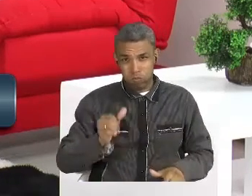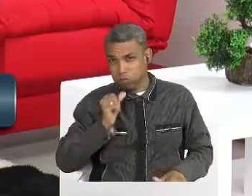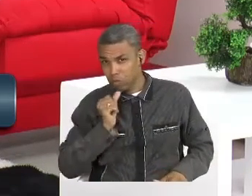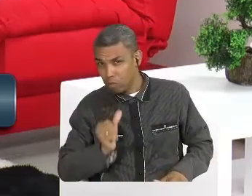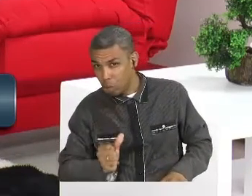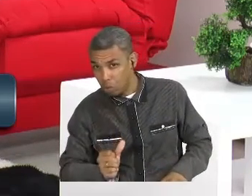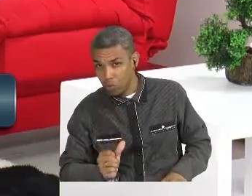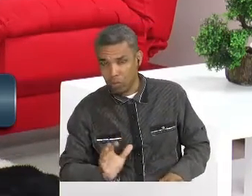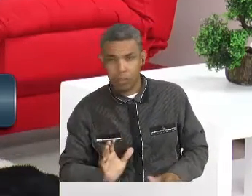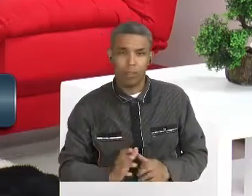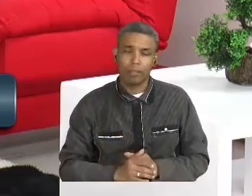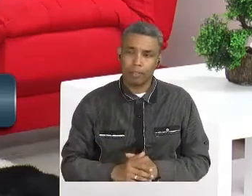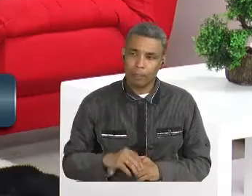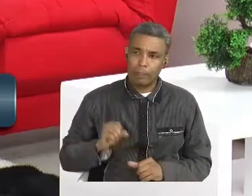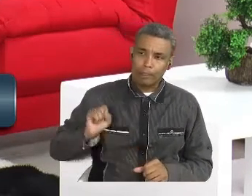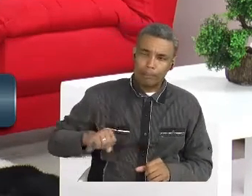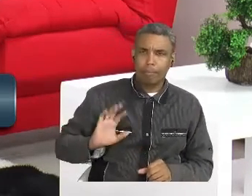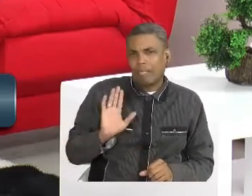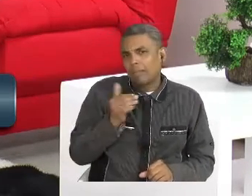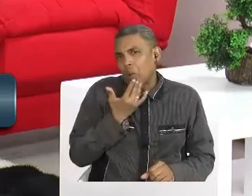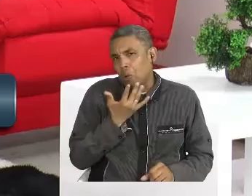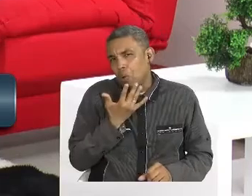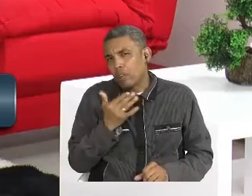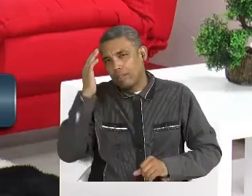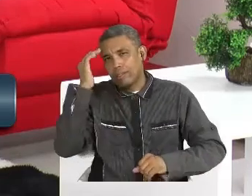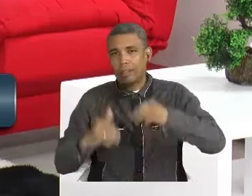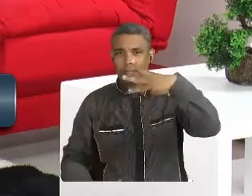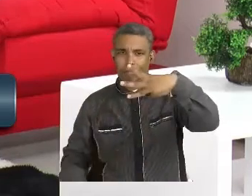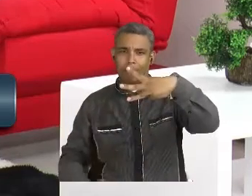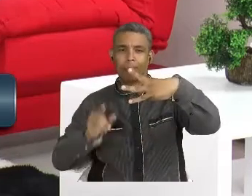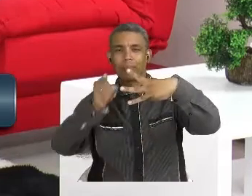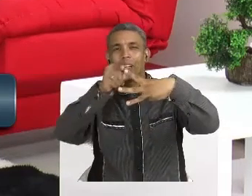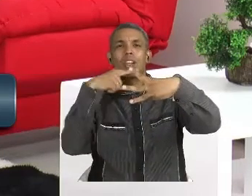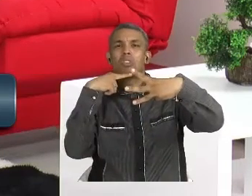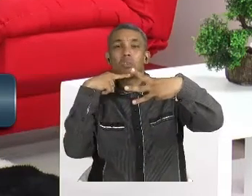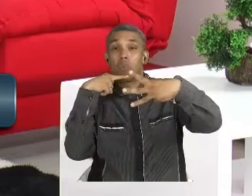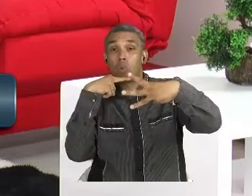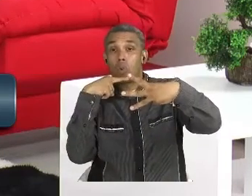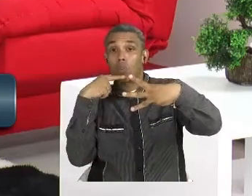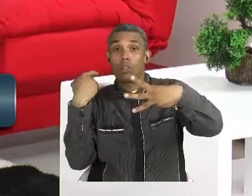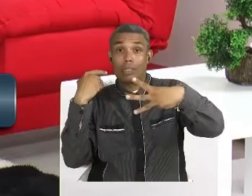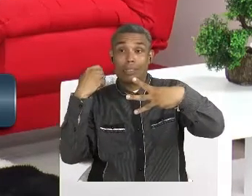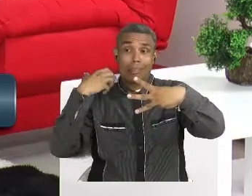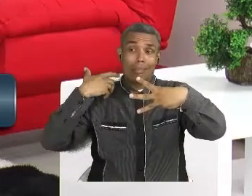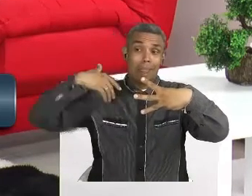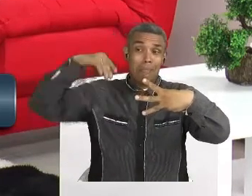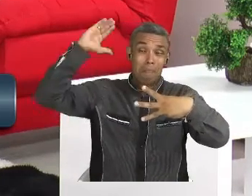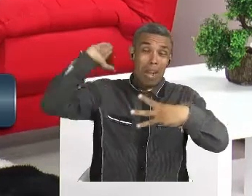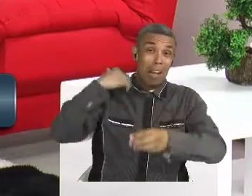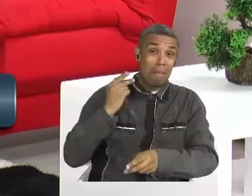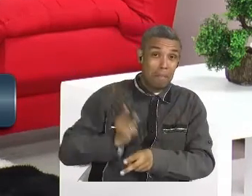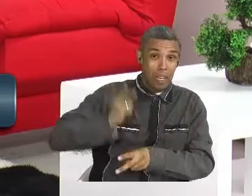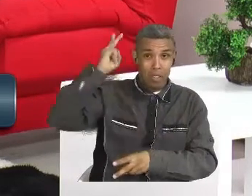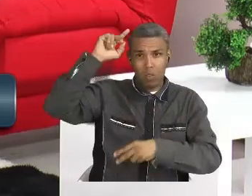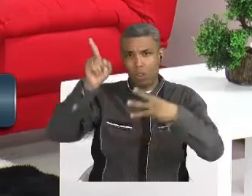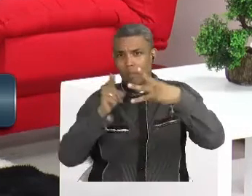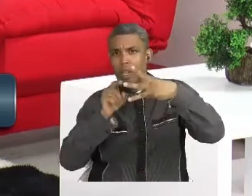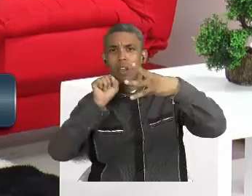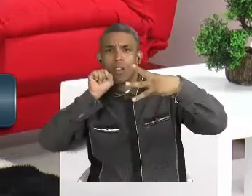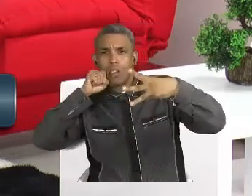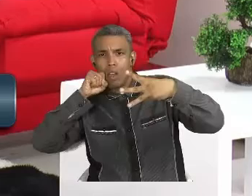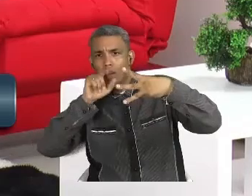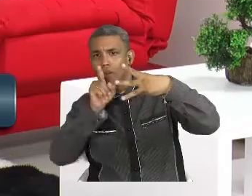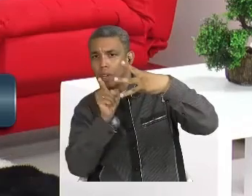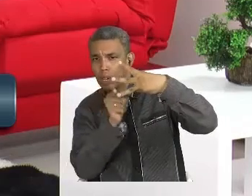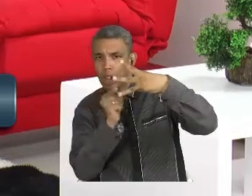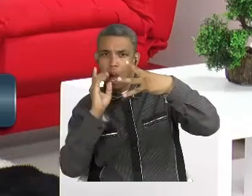alertas la tenemos por colores y en esos momentos están en naranja. En naranja. ¿Qué sucede? La siguiente es roja, me imagino. Y la siguiente es roja.